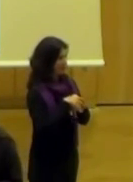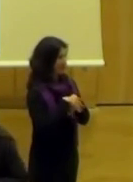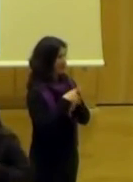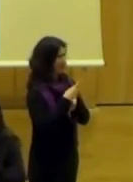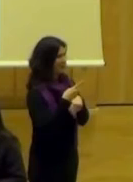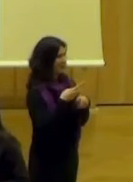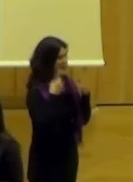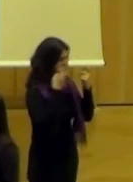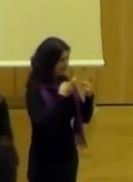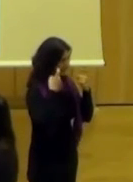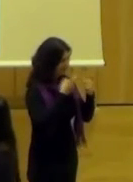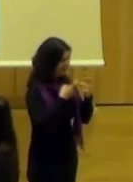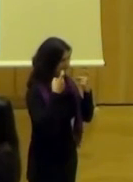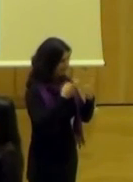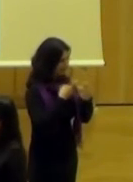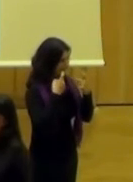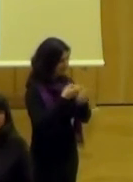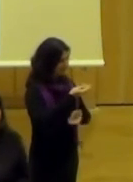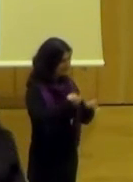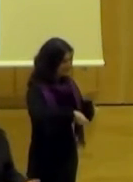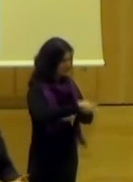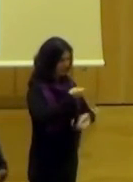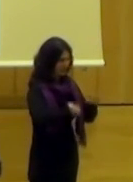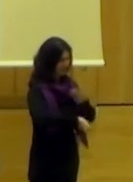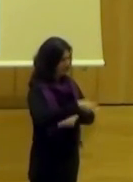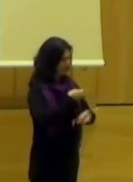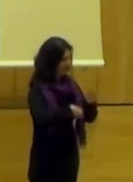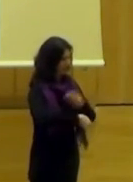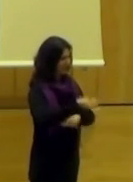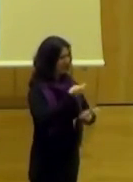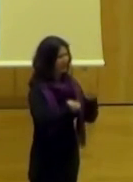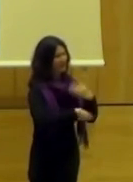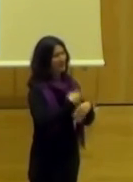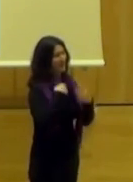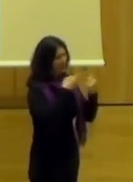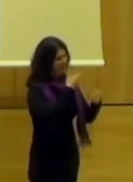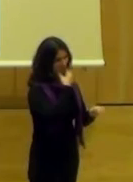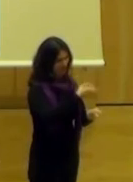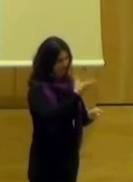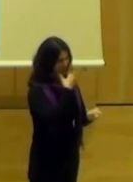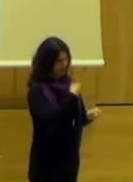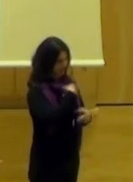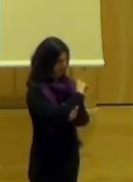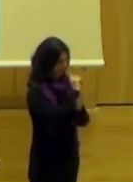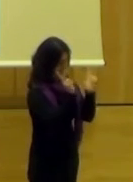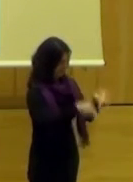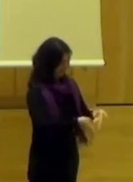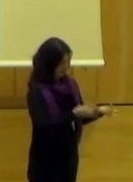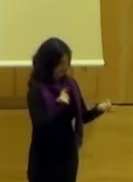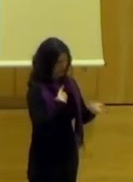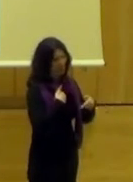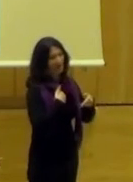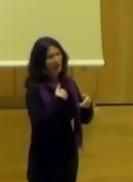reforzar sinergias, o sea, posibilitar sinergias a través también de facilitar herramientas, cuando muchas veces